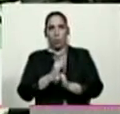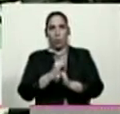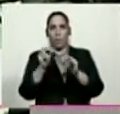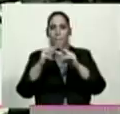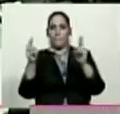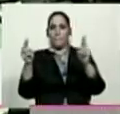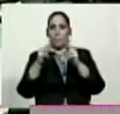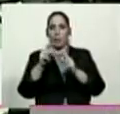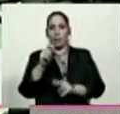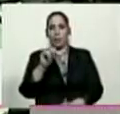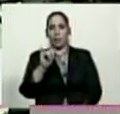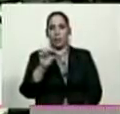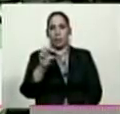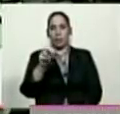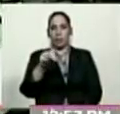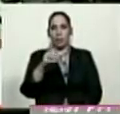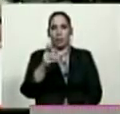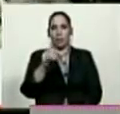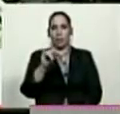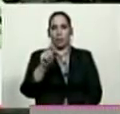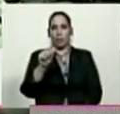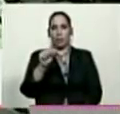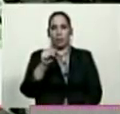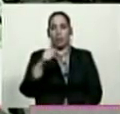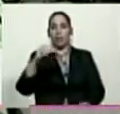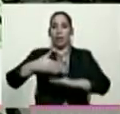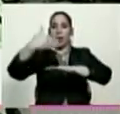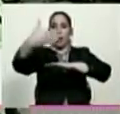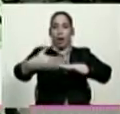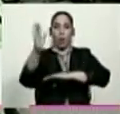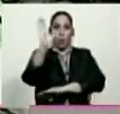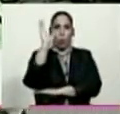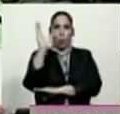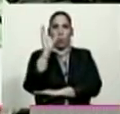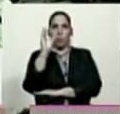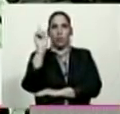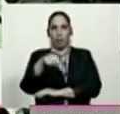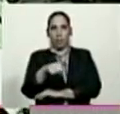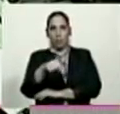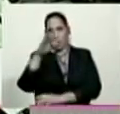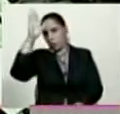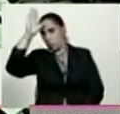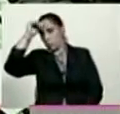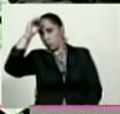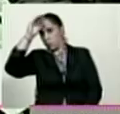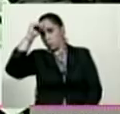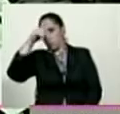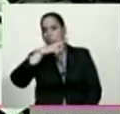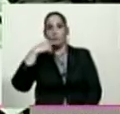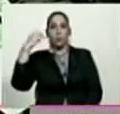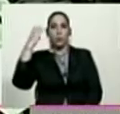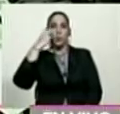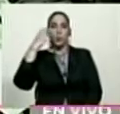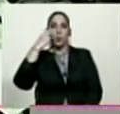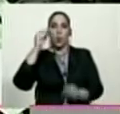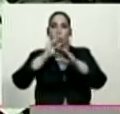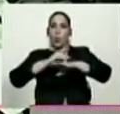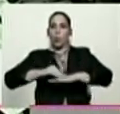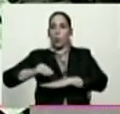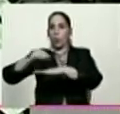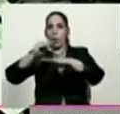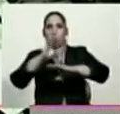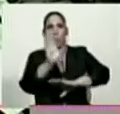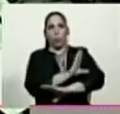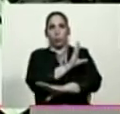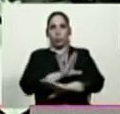de Tiendita. Del lado colombiano también, Donald Trump e Iván Duque han convocado un concierto